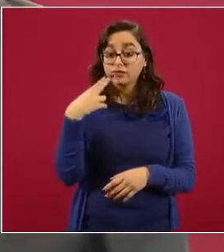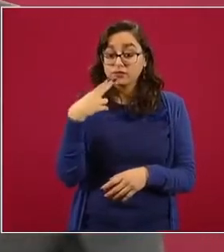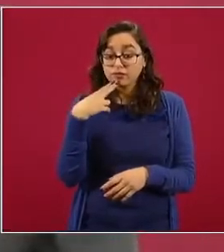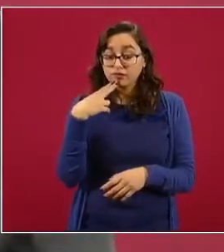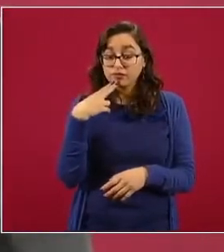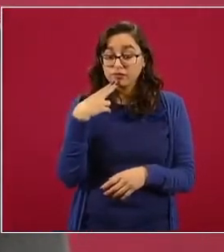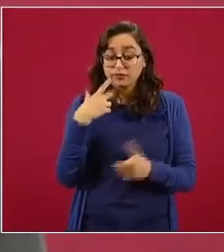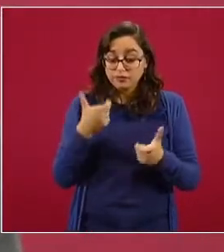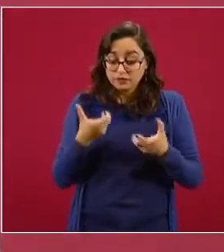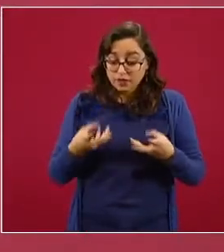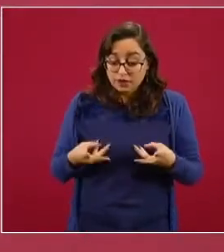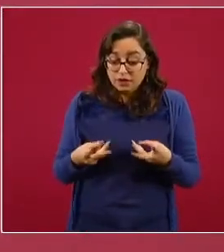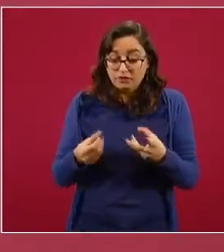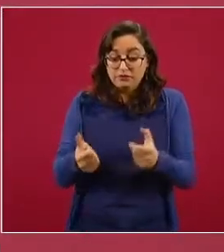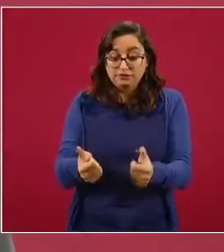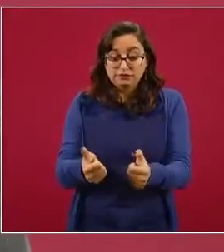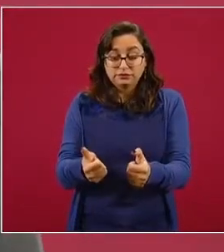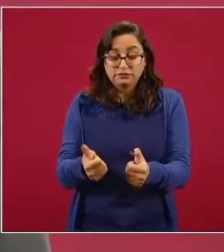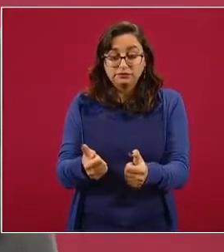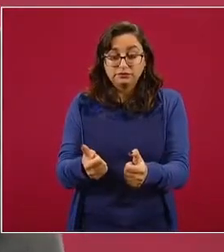para